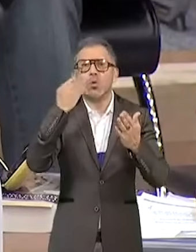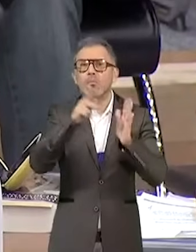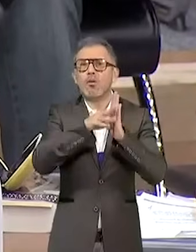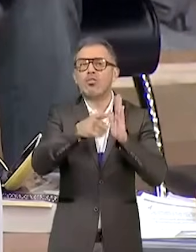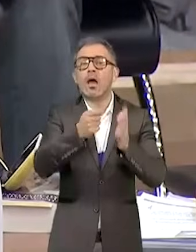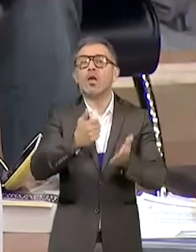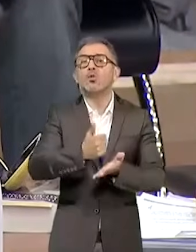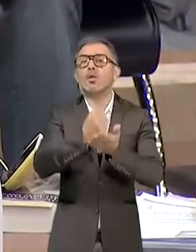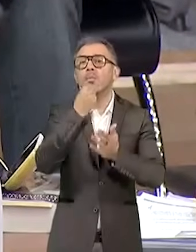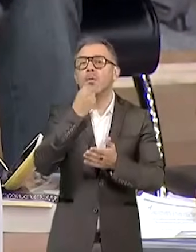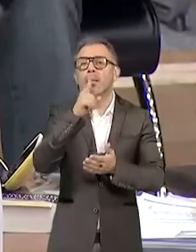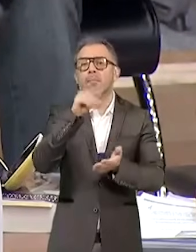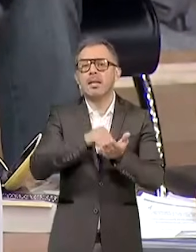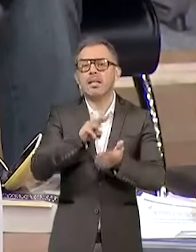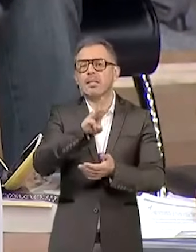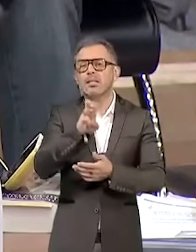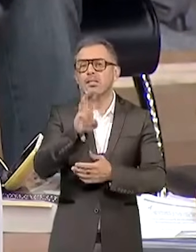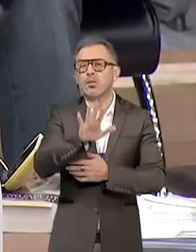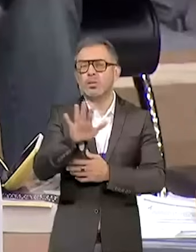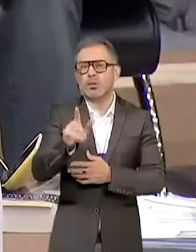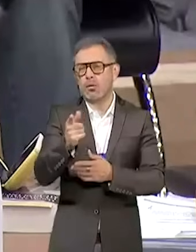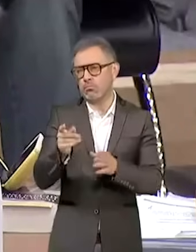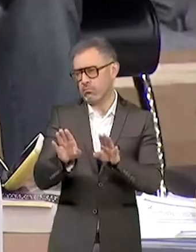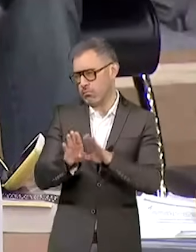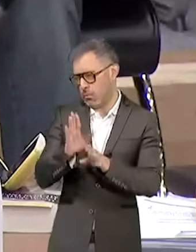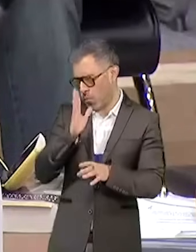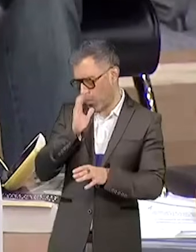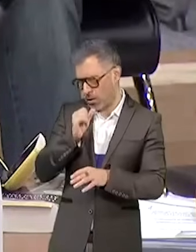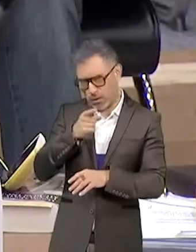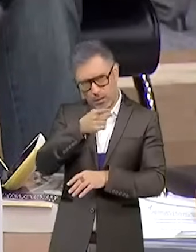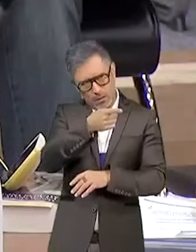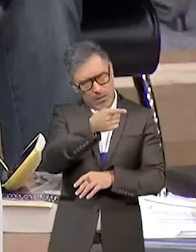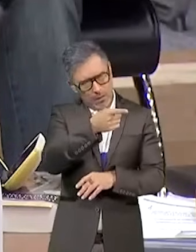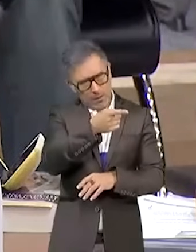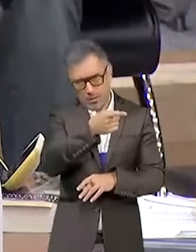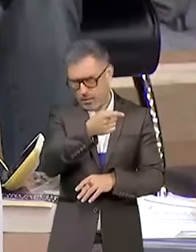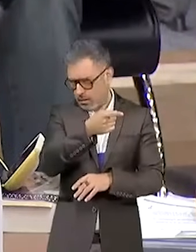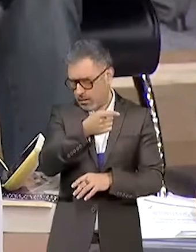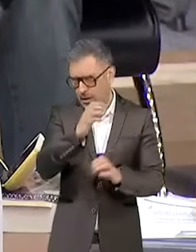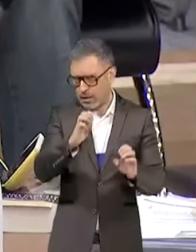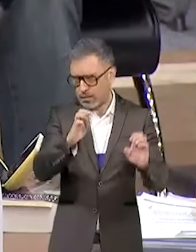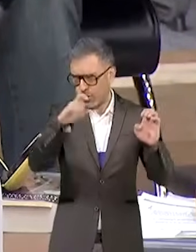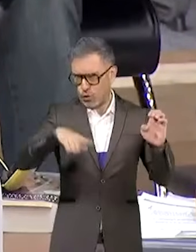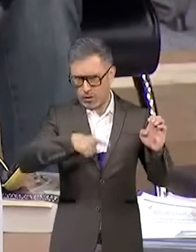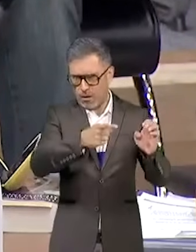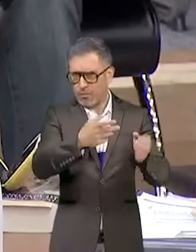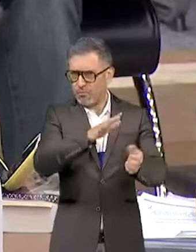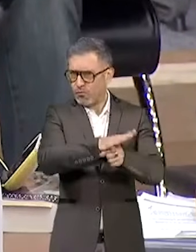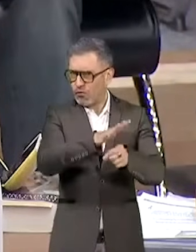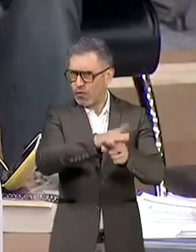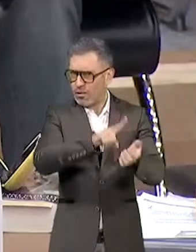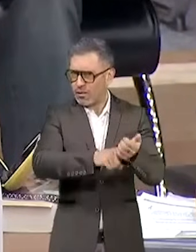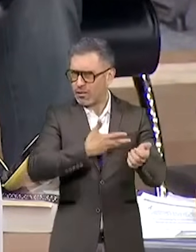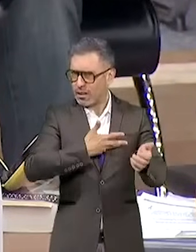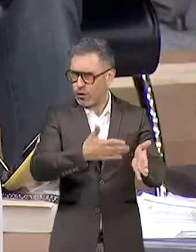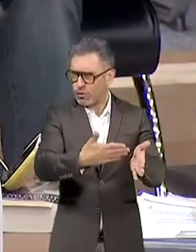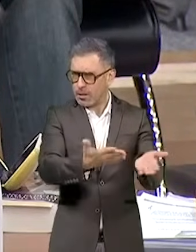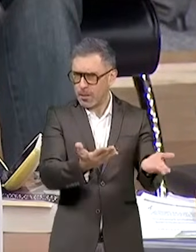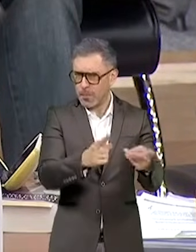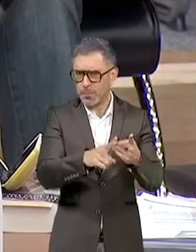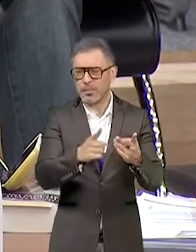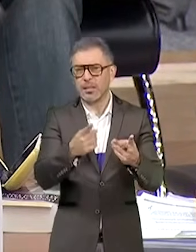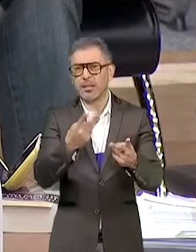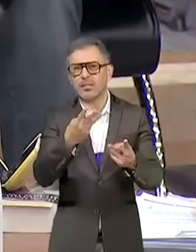despensa, 1.355, ¿cómo se atreve si tiene ahí en Palacio Nacional cocina? 35 pesos de seguro colectivo